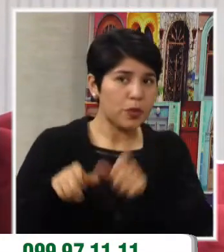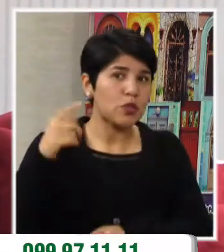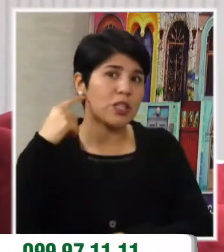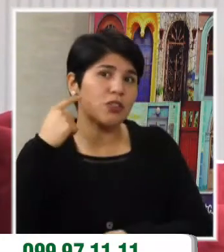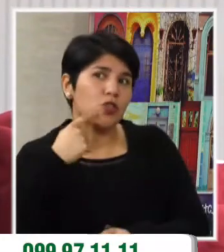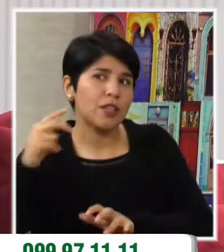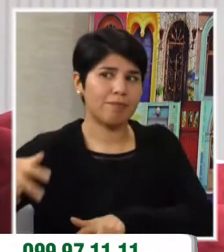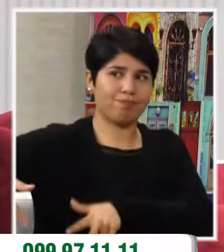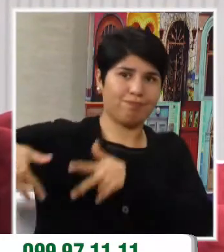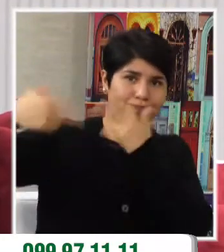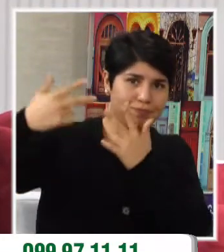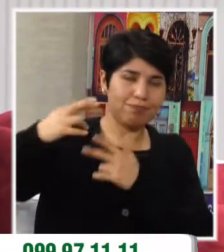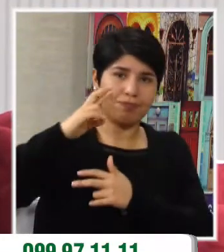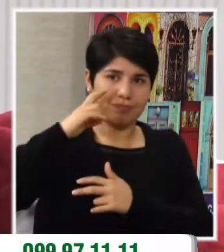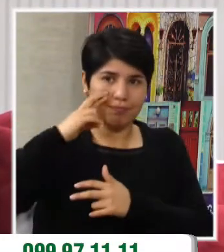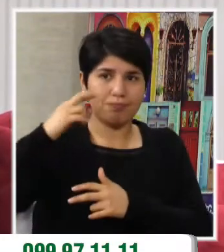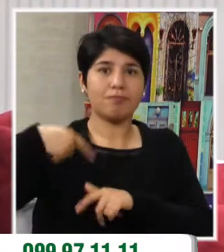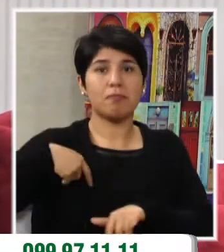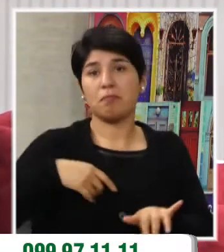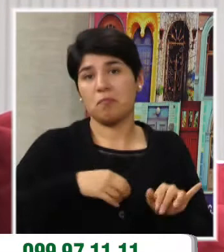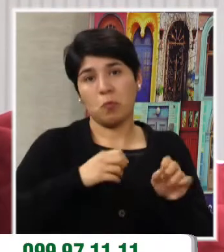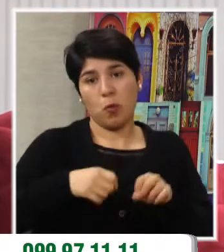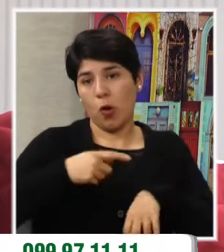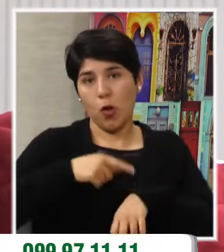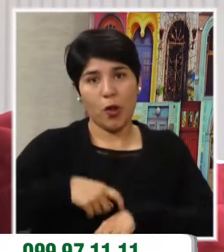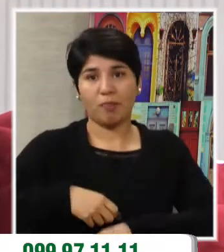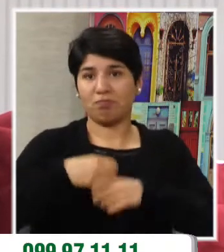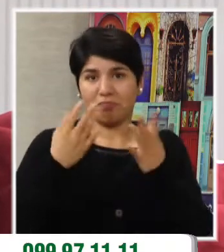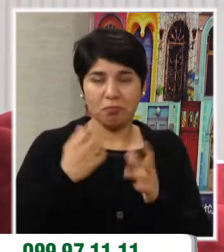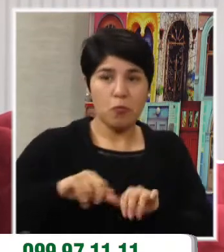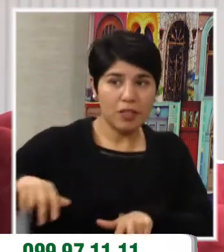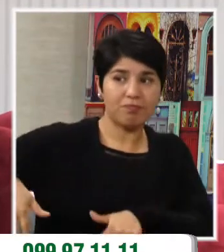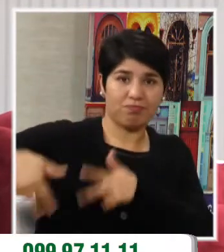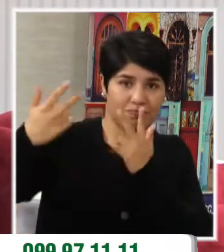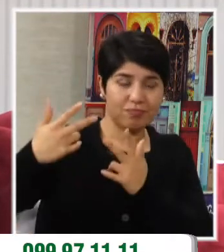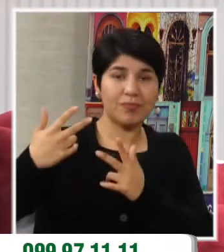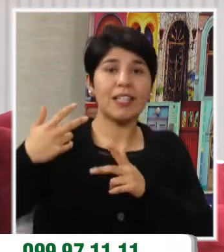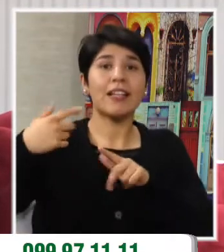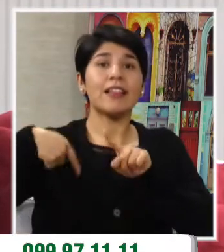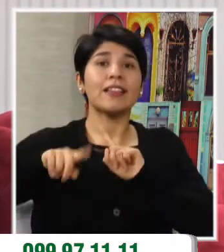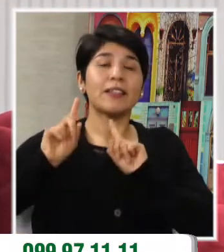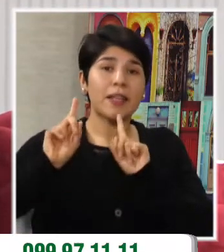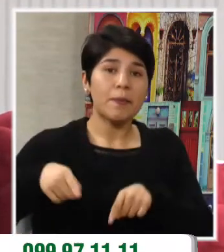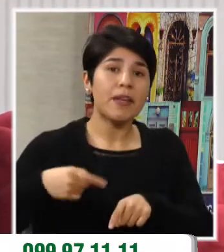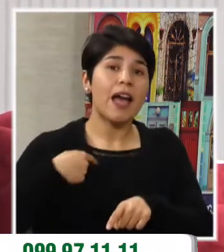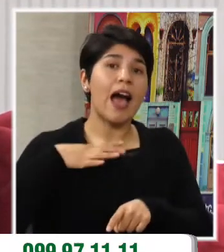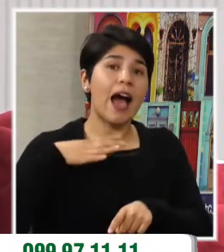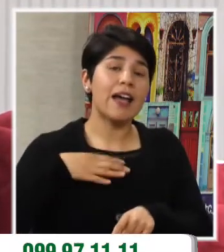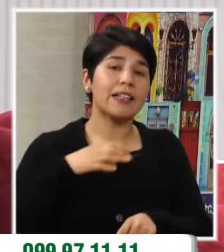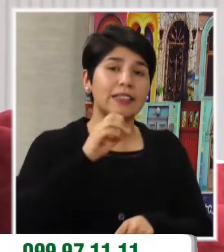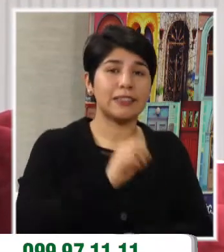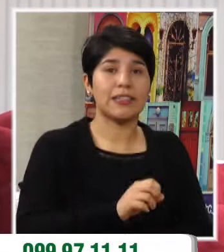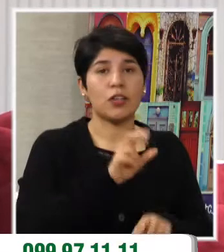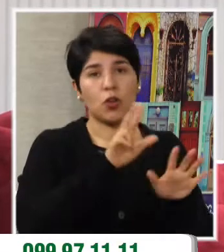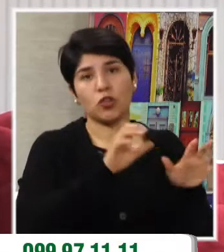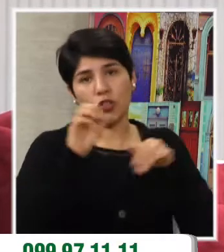que romina lo atiende a 24 horas del día y también a ese 0 800